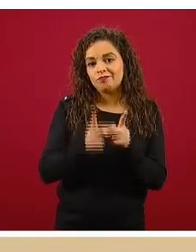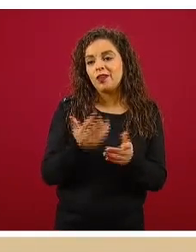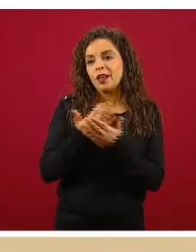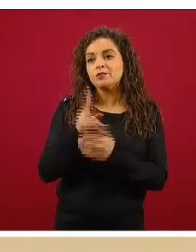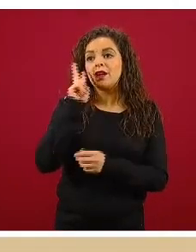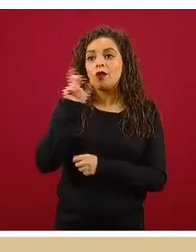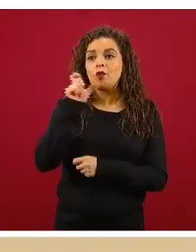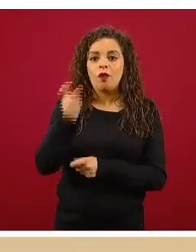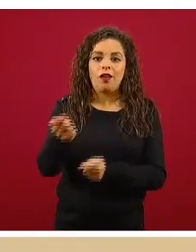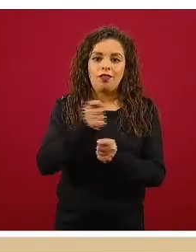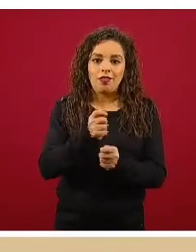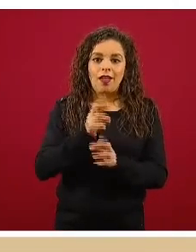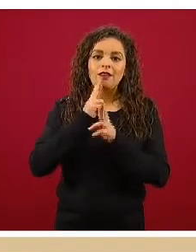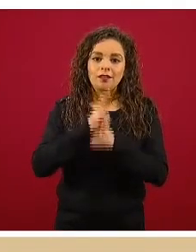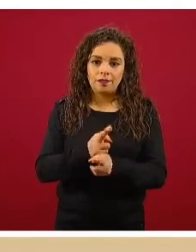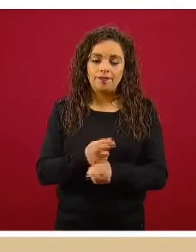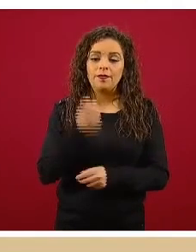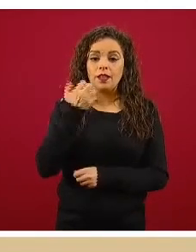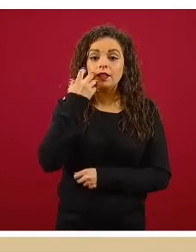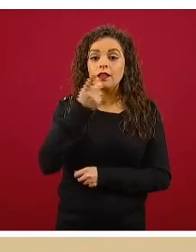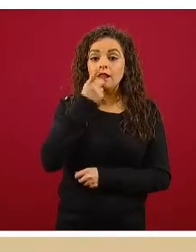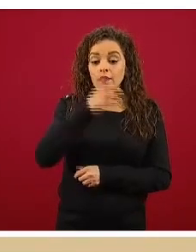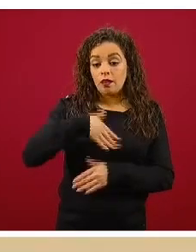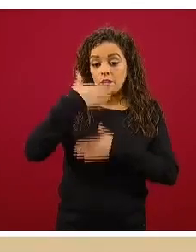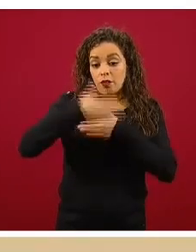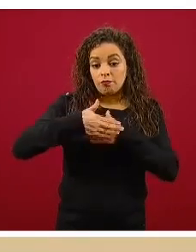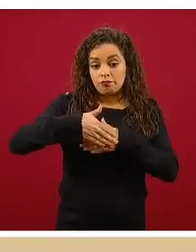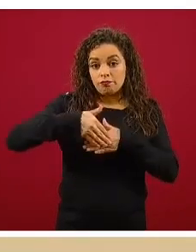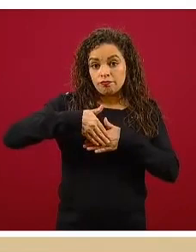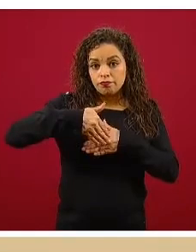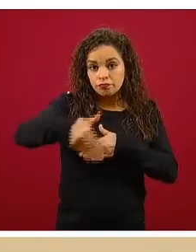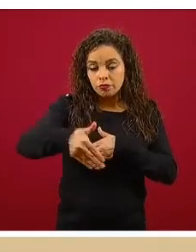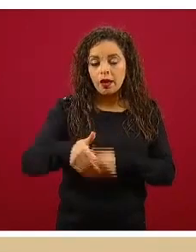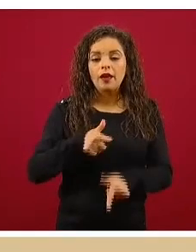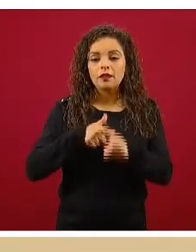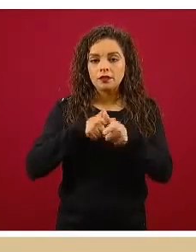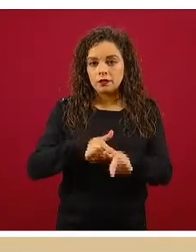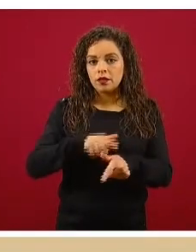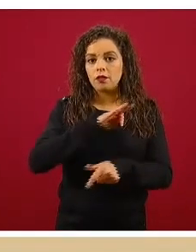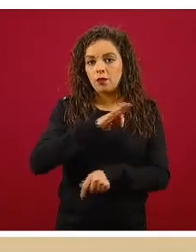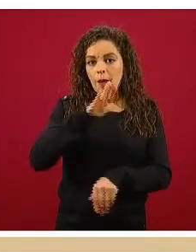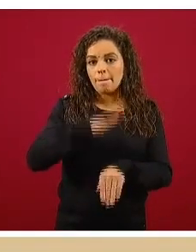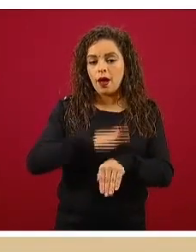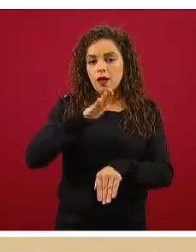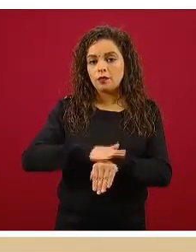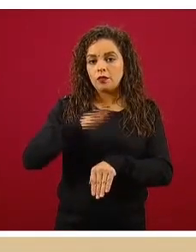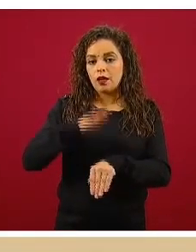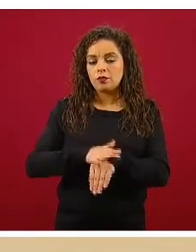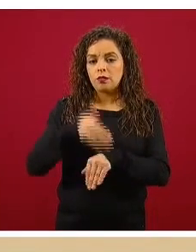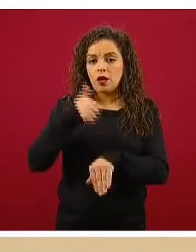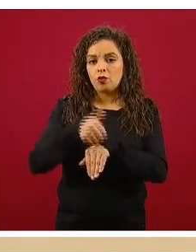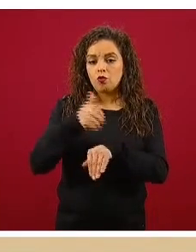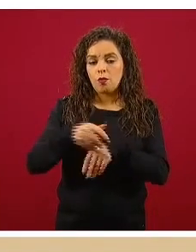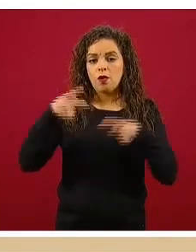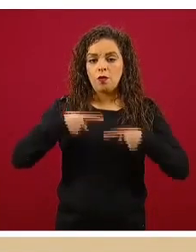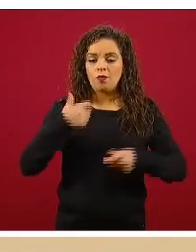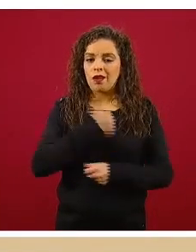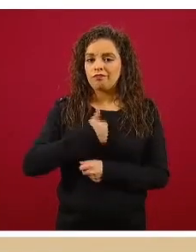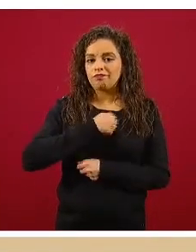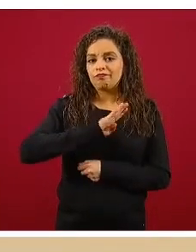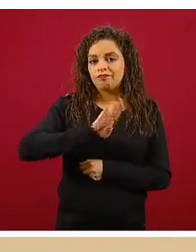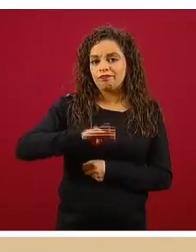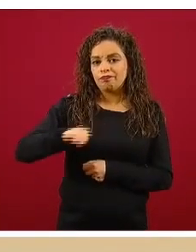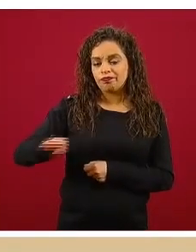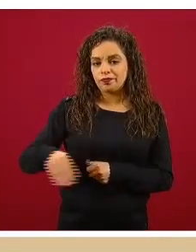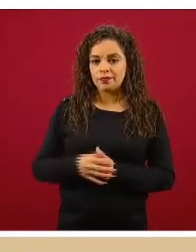podemos tener todavía incrementos en la cantidad de defunciones para estas fechas. Más adelante se va a